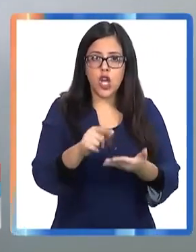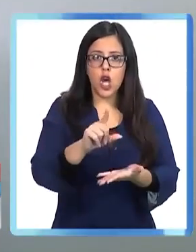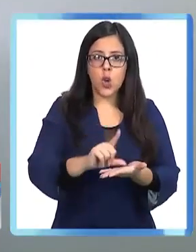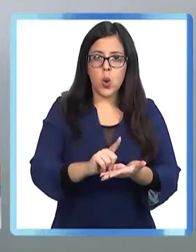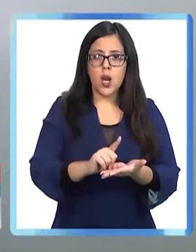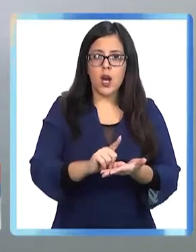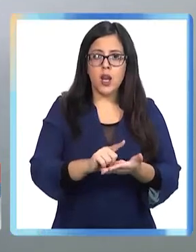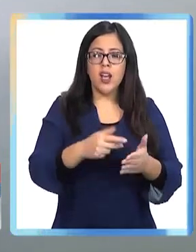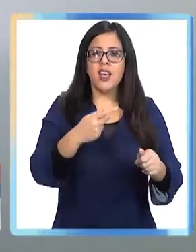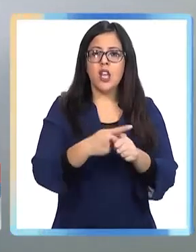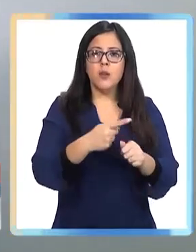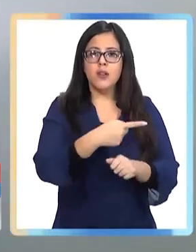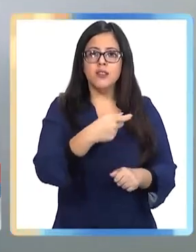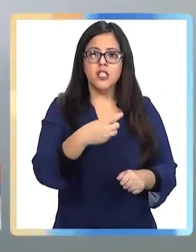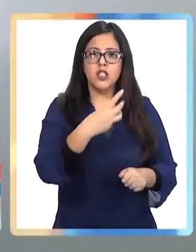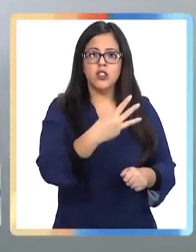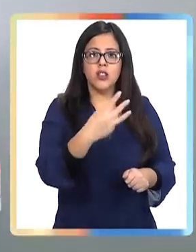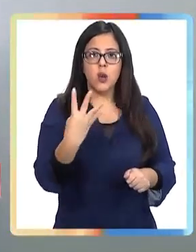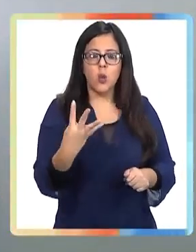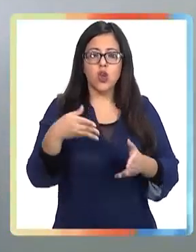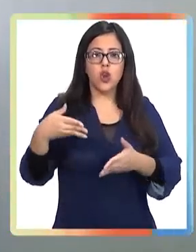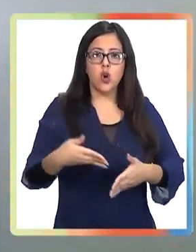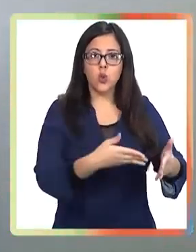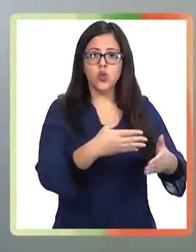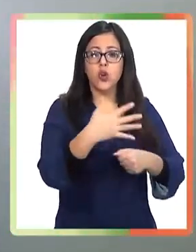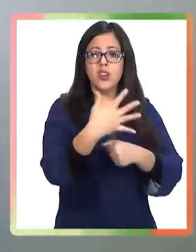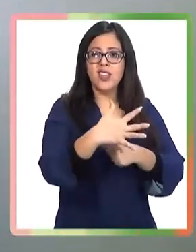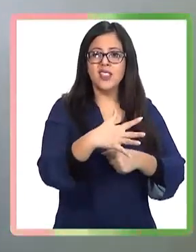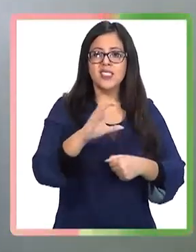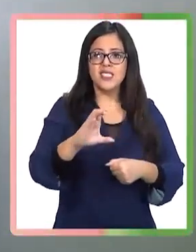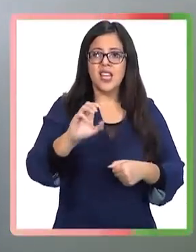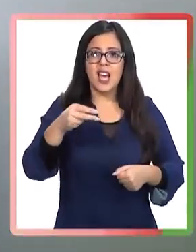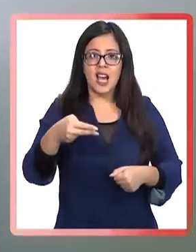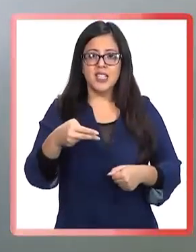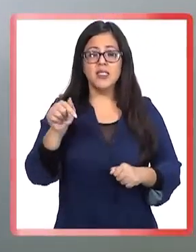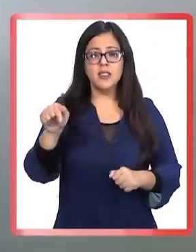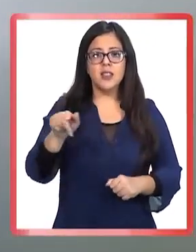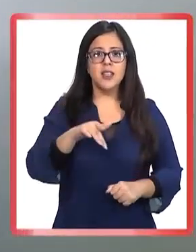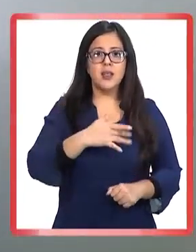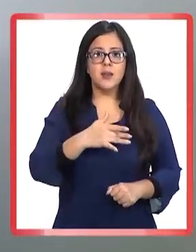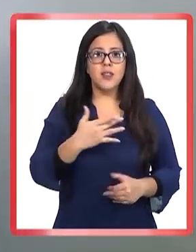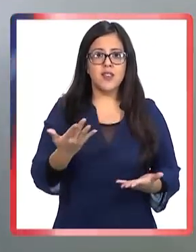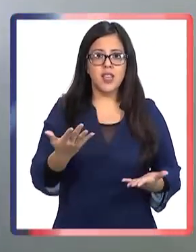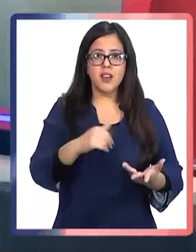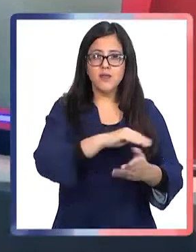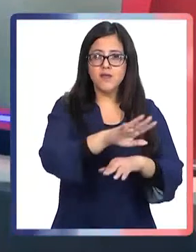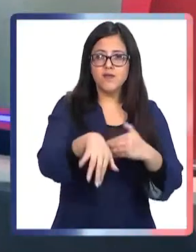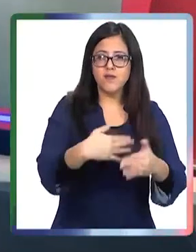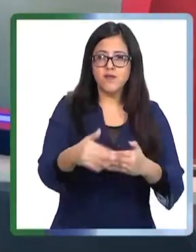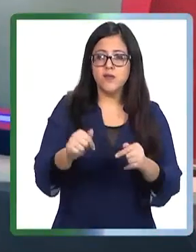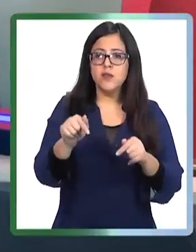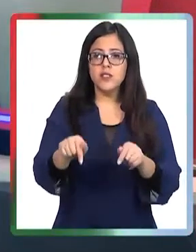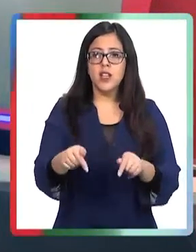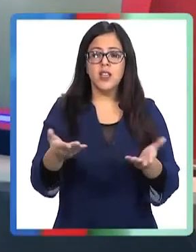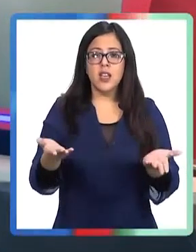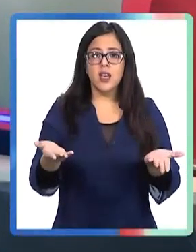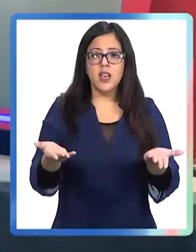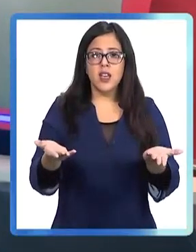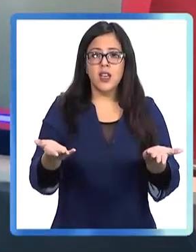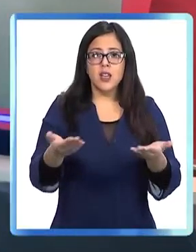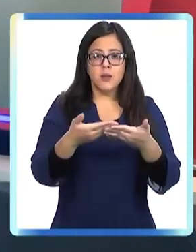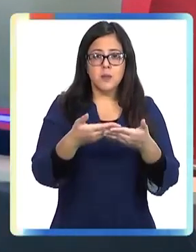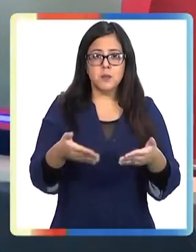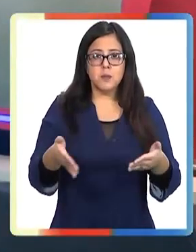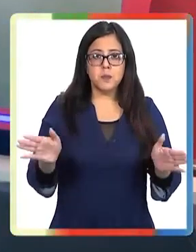el sector en el kilómetro 134 de la ruta 15CH y lamentablemente se generó un altercado entre ellos,